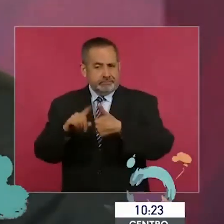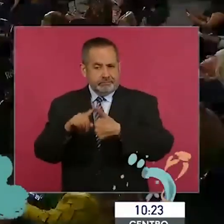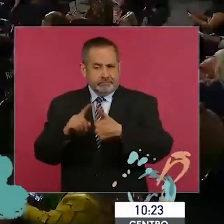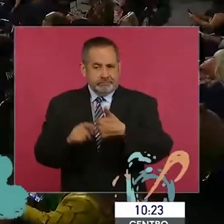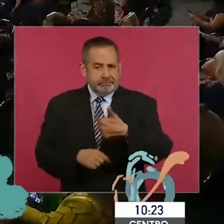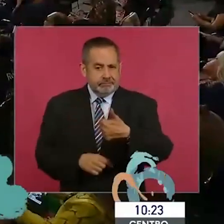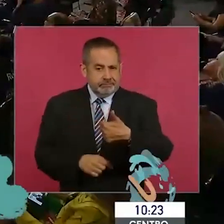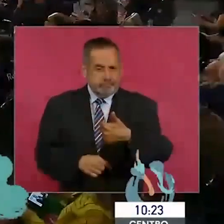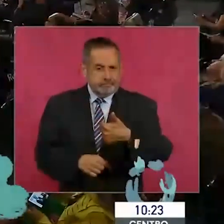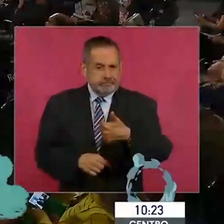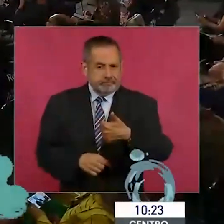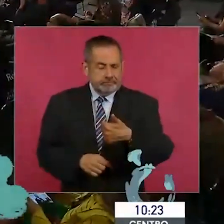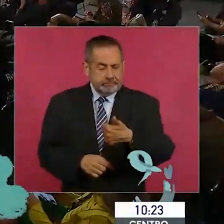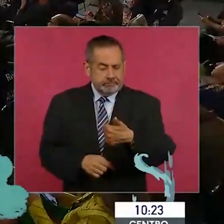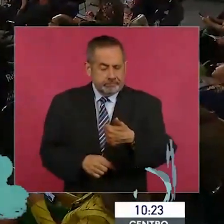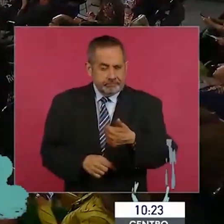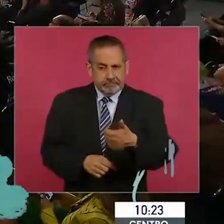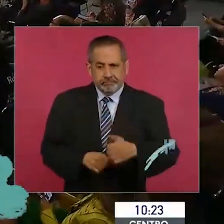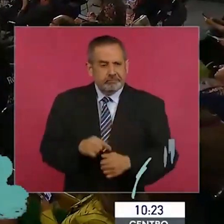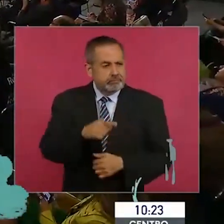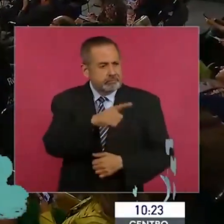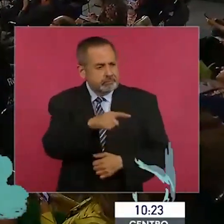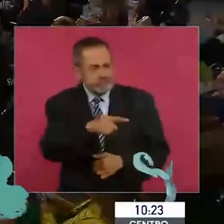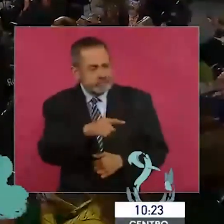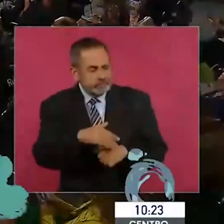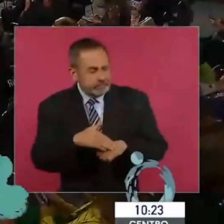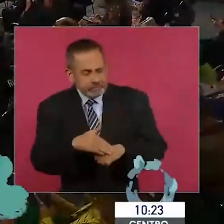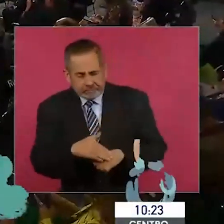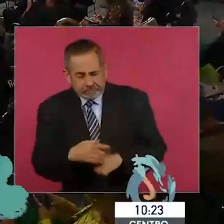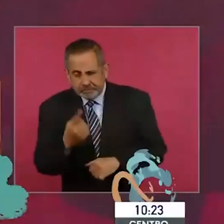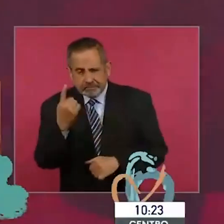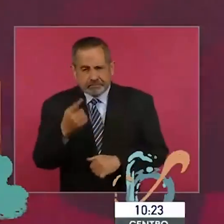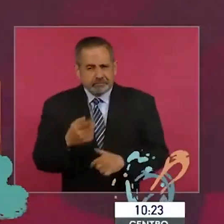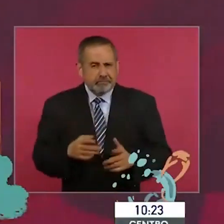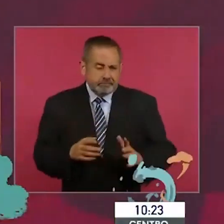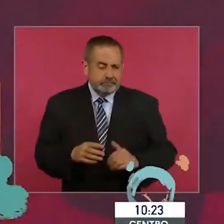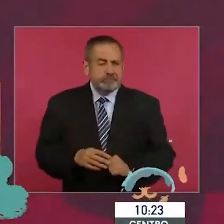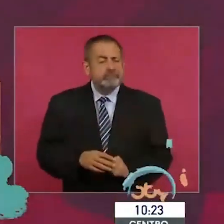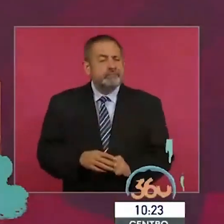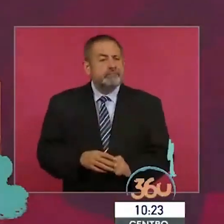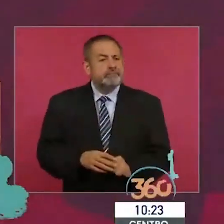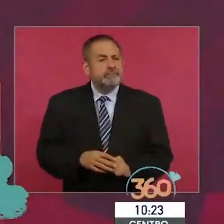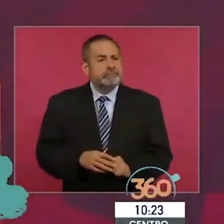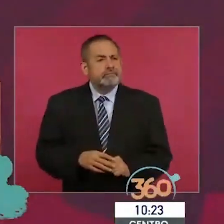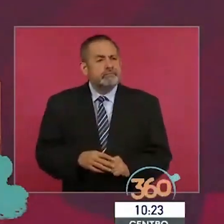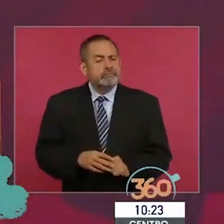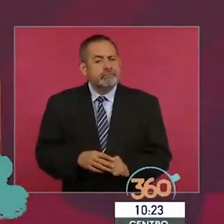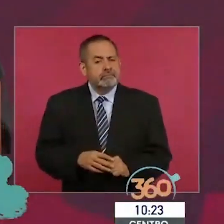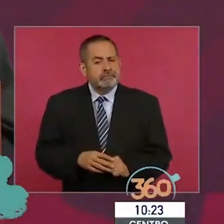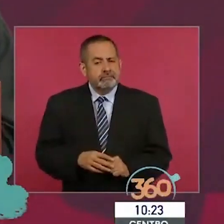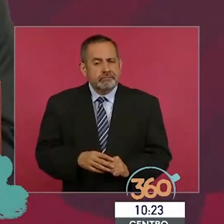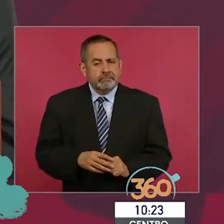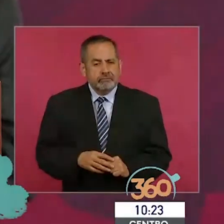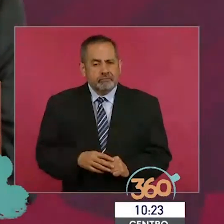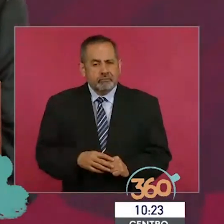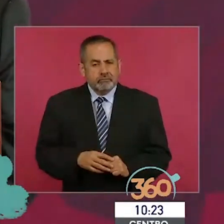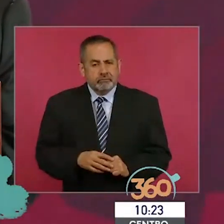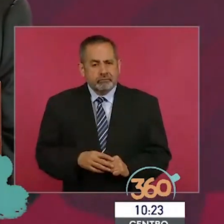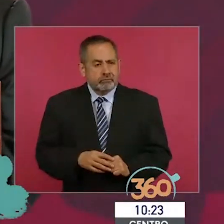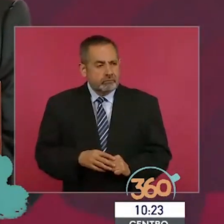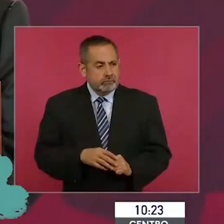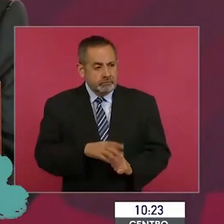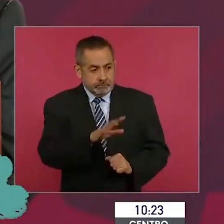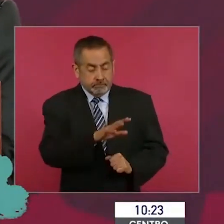seis sí por qué no permitieron que se consultara